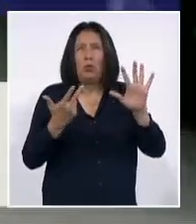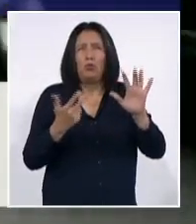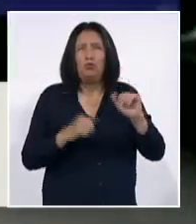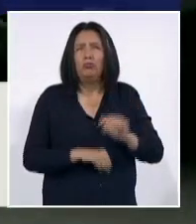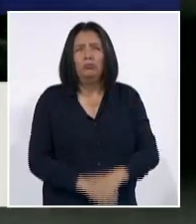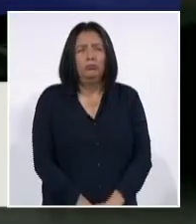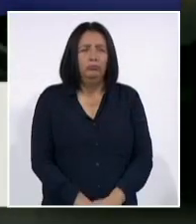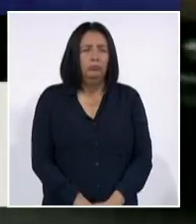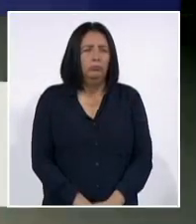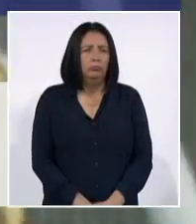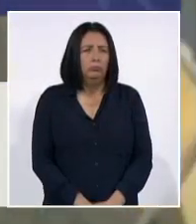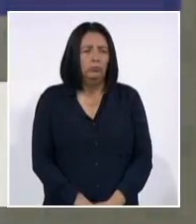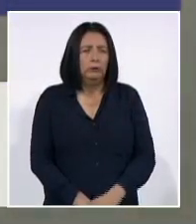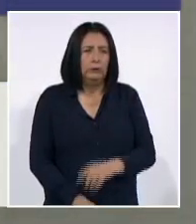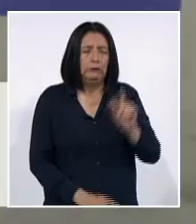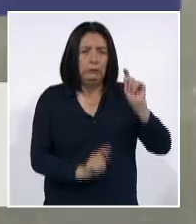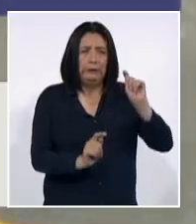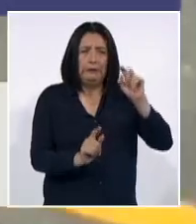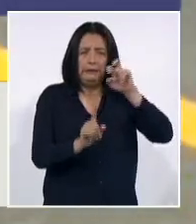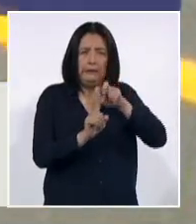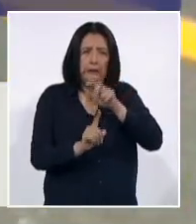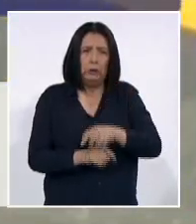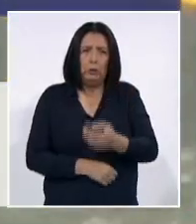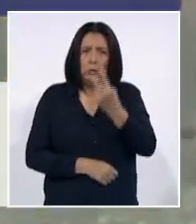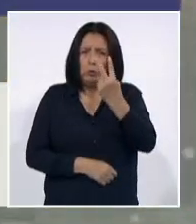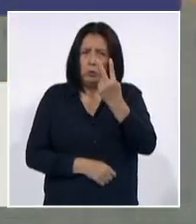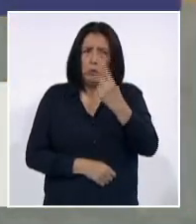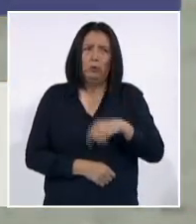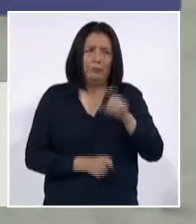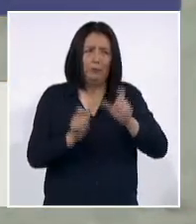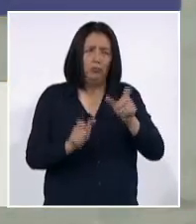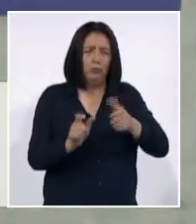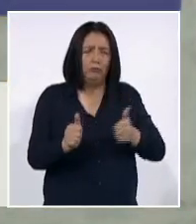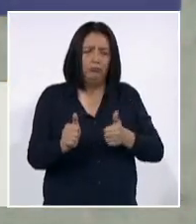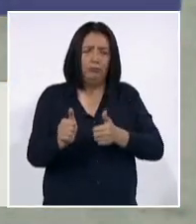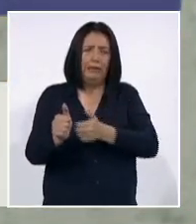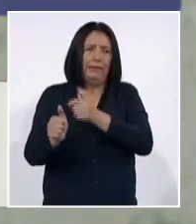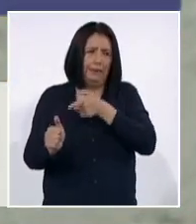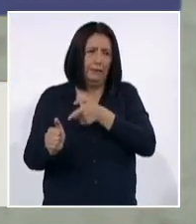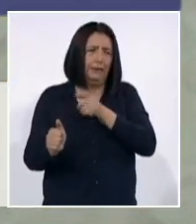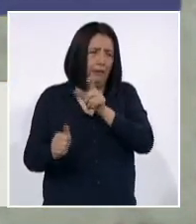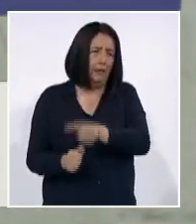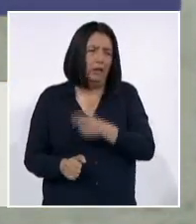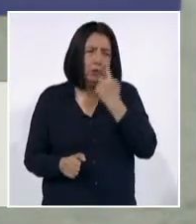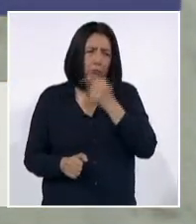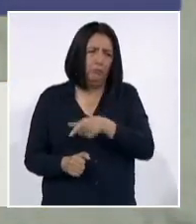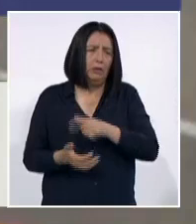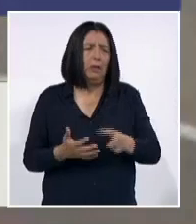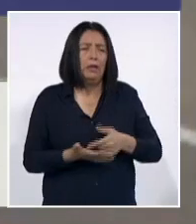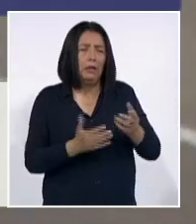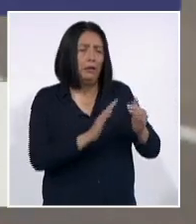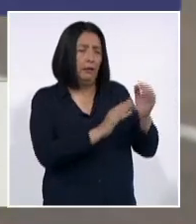balazos. Testigos señalan que fueron dos los marcas que venían siguiendo los pasos de Galvez Saavedra. La víctima había